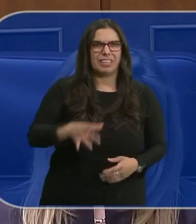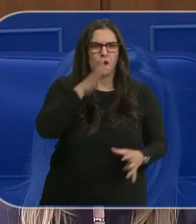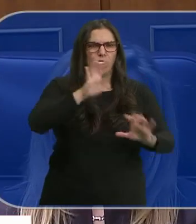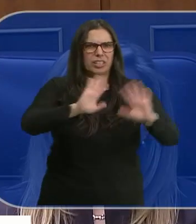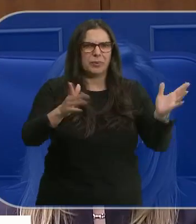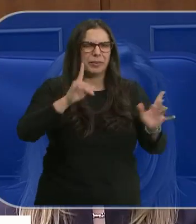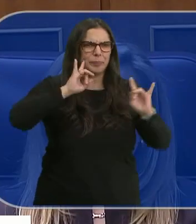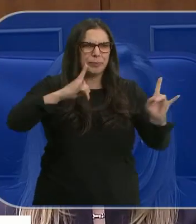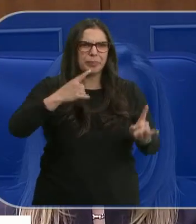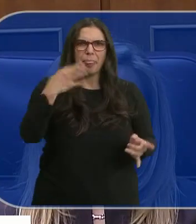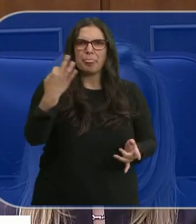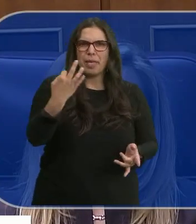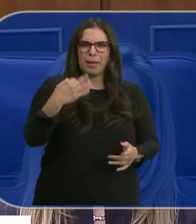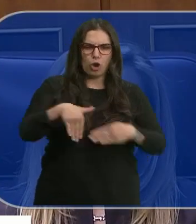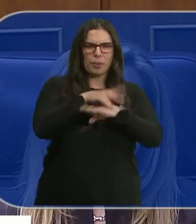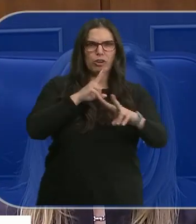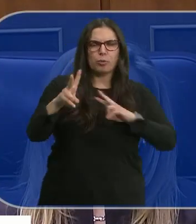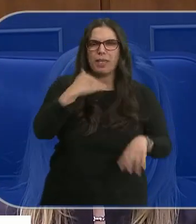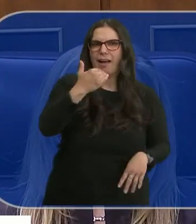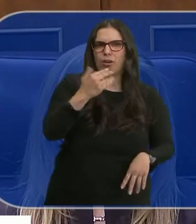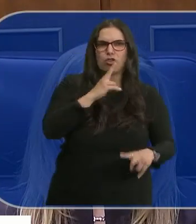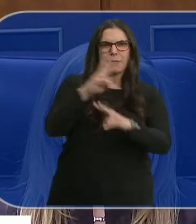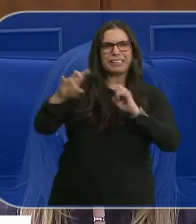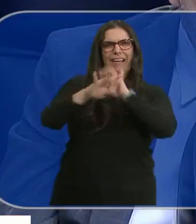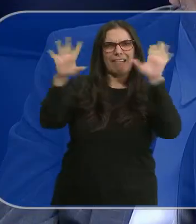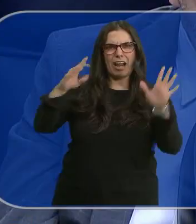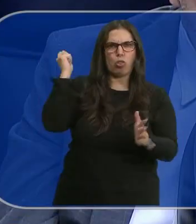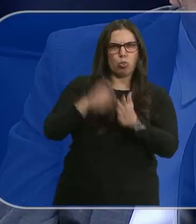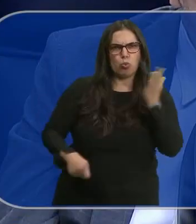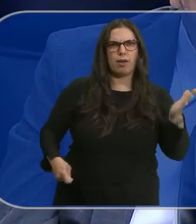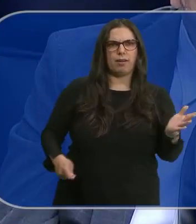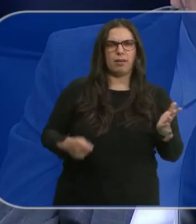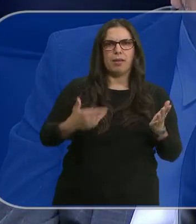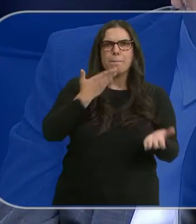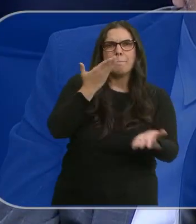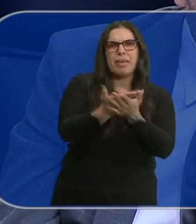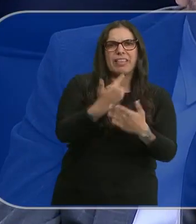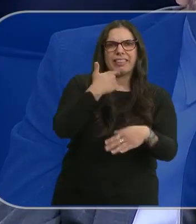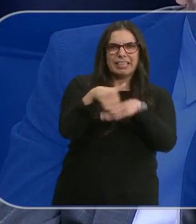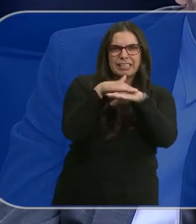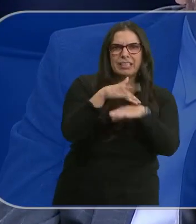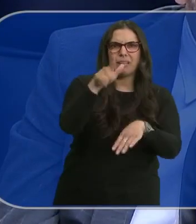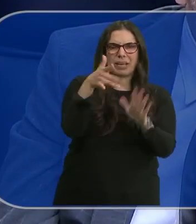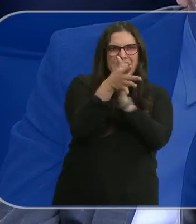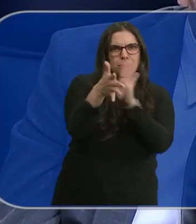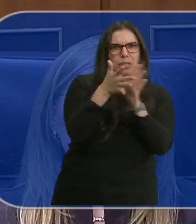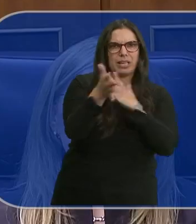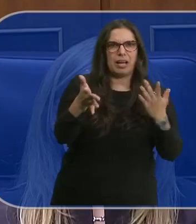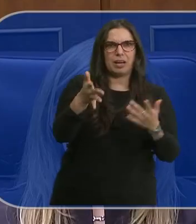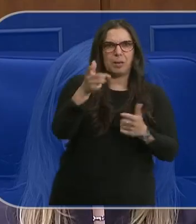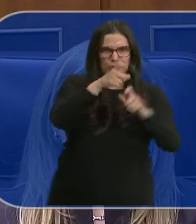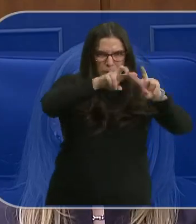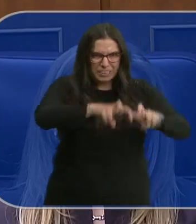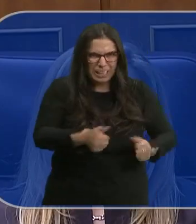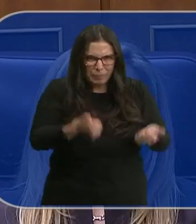que requiere y exige una respuesta del gobierno, una respuesta clara y contundente, que exige una petición de disculpas, que exige explicaciones. Hay más gente